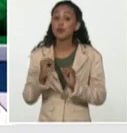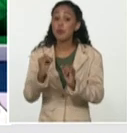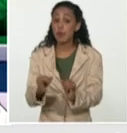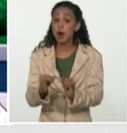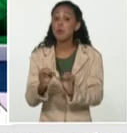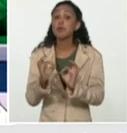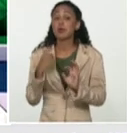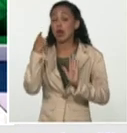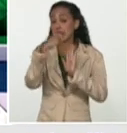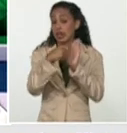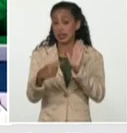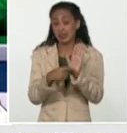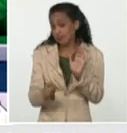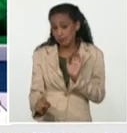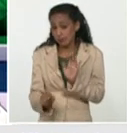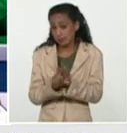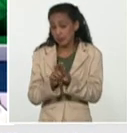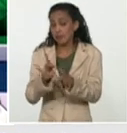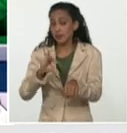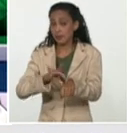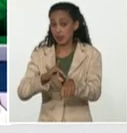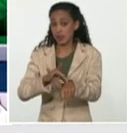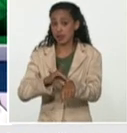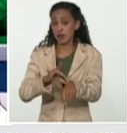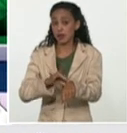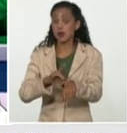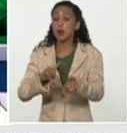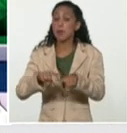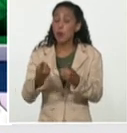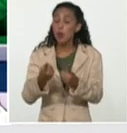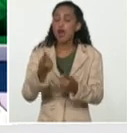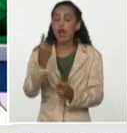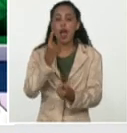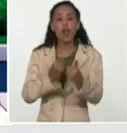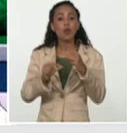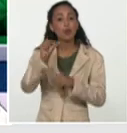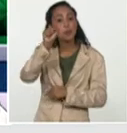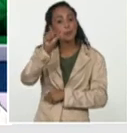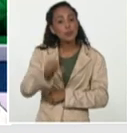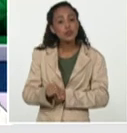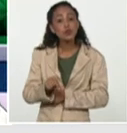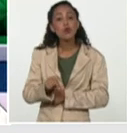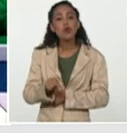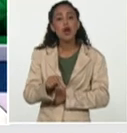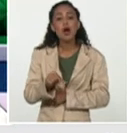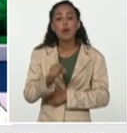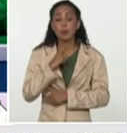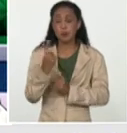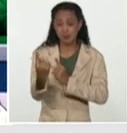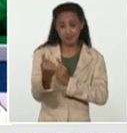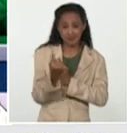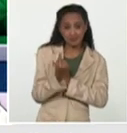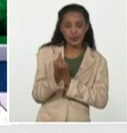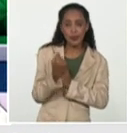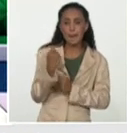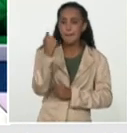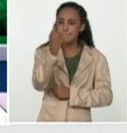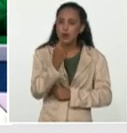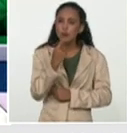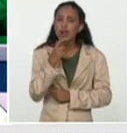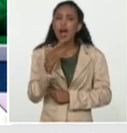iniciales, teniendo en cuenta que algunas personas se nos han acercado pidiendo esto para que la